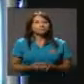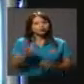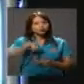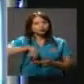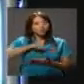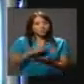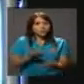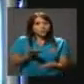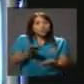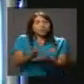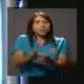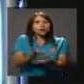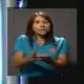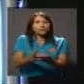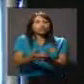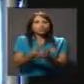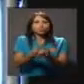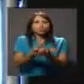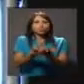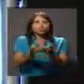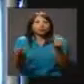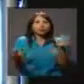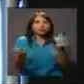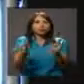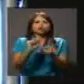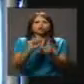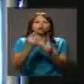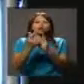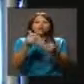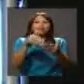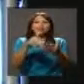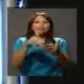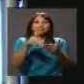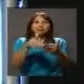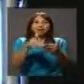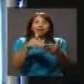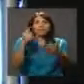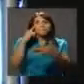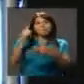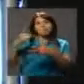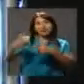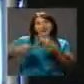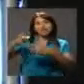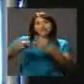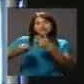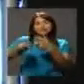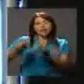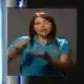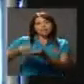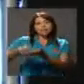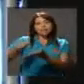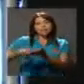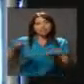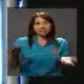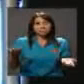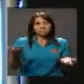proponemos una salida socialista a la crisis capitalista si no se entiende